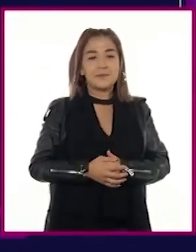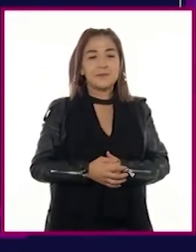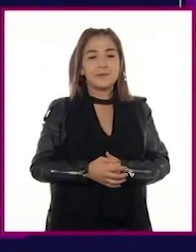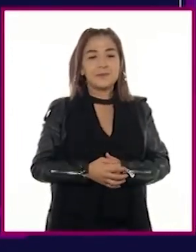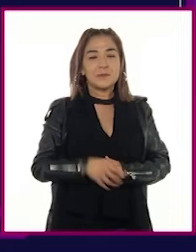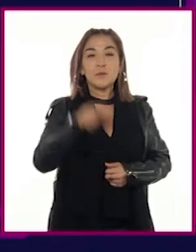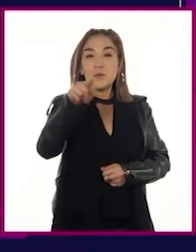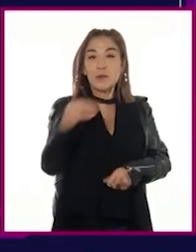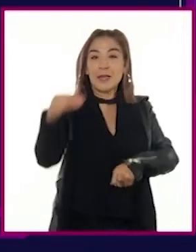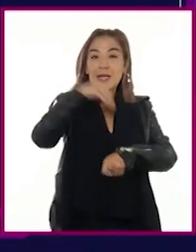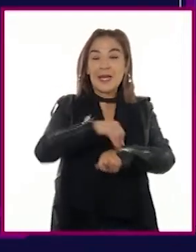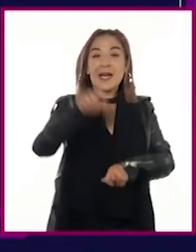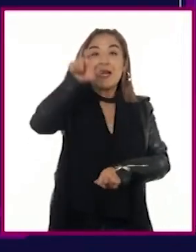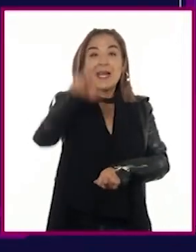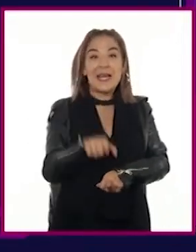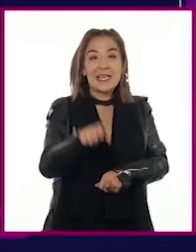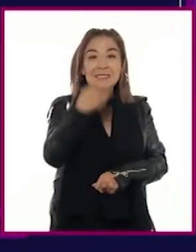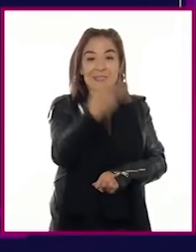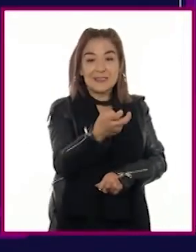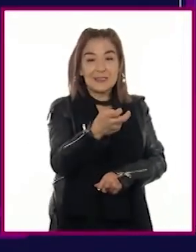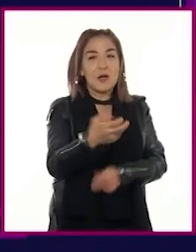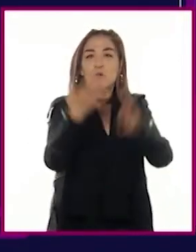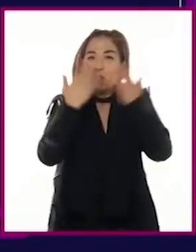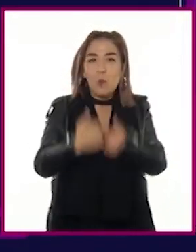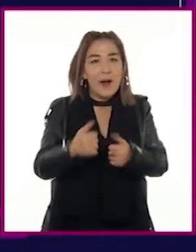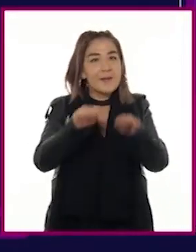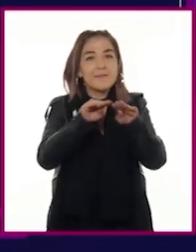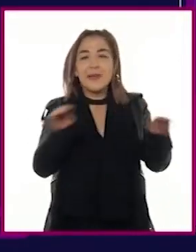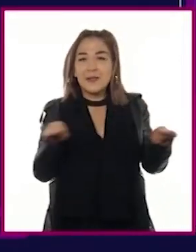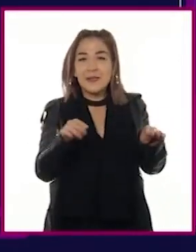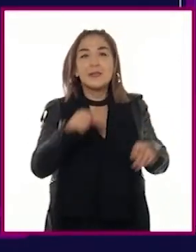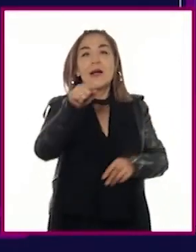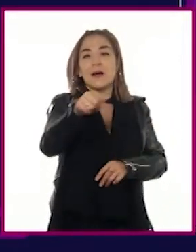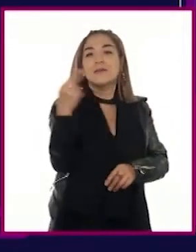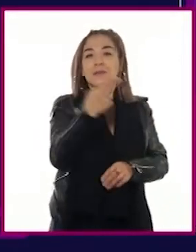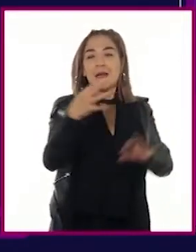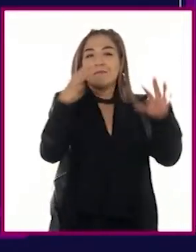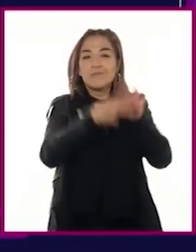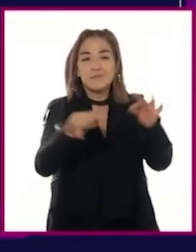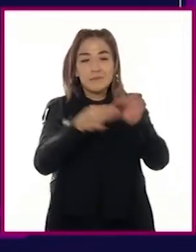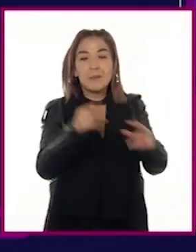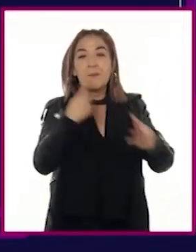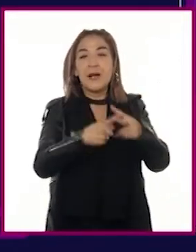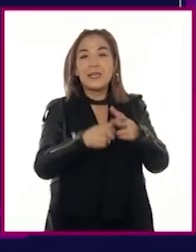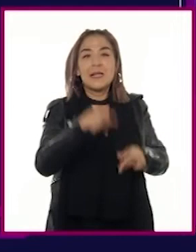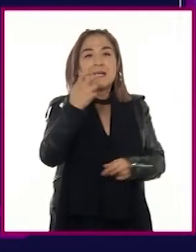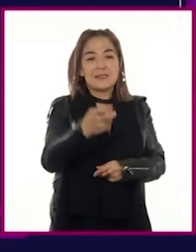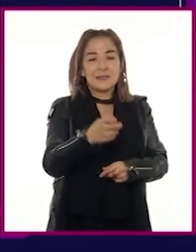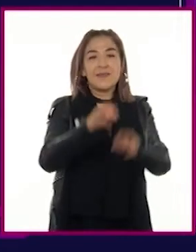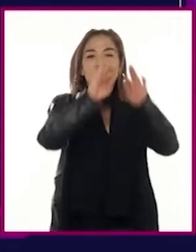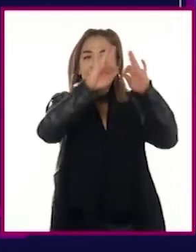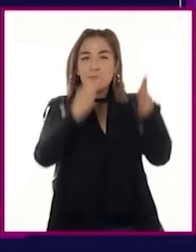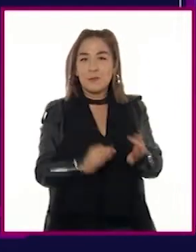Agregando x a cada segmento que no tiene medida, se solicita la expresión algebraica del perímetro de la